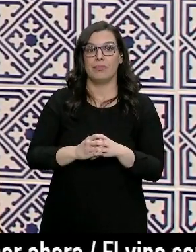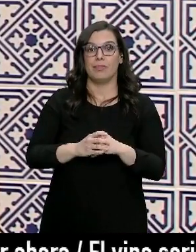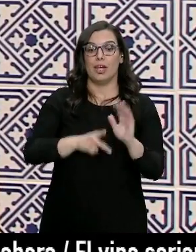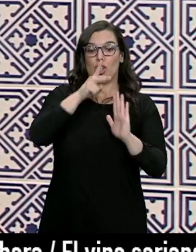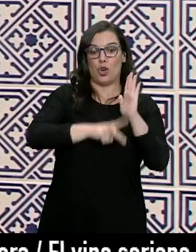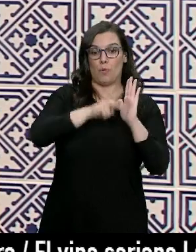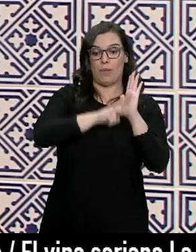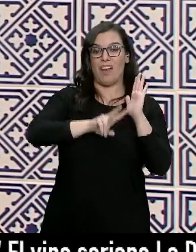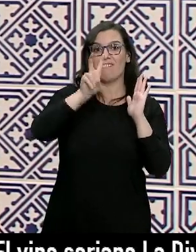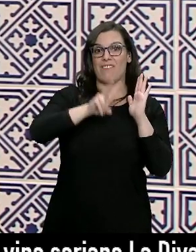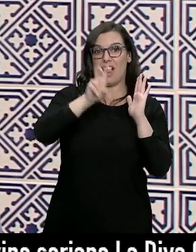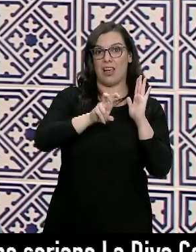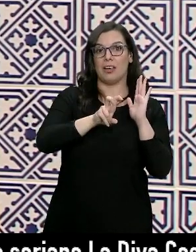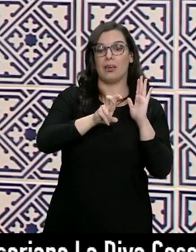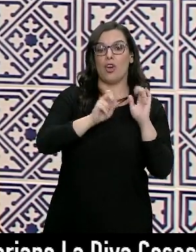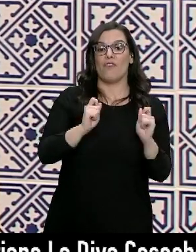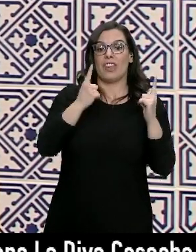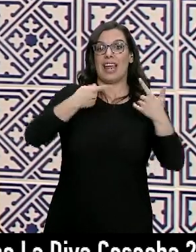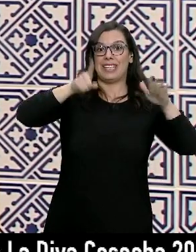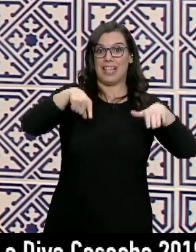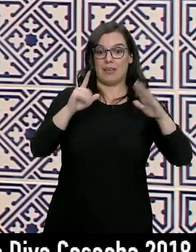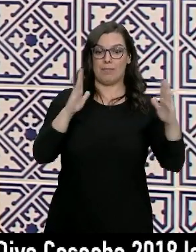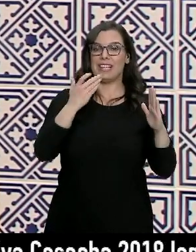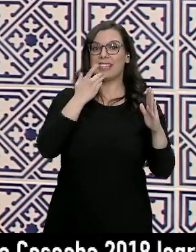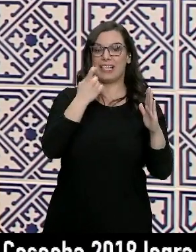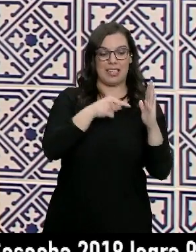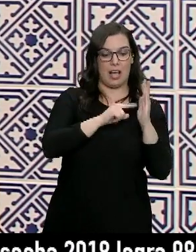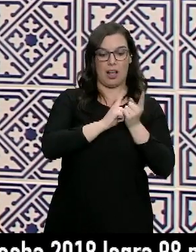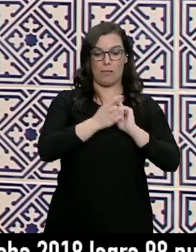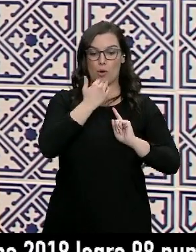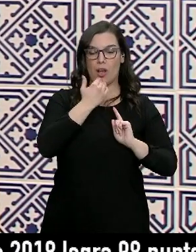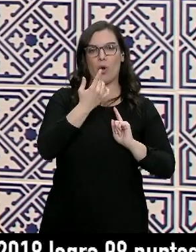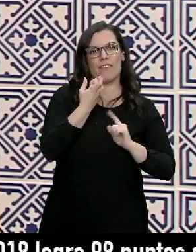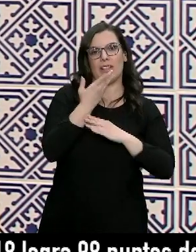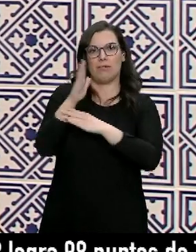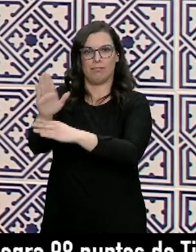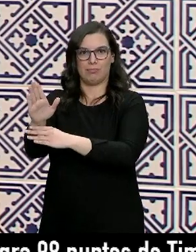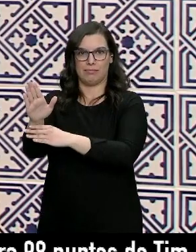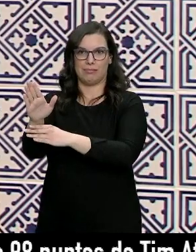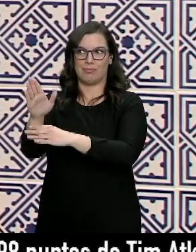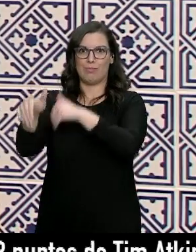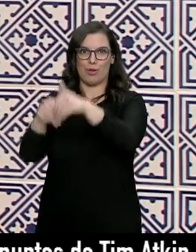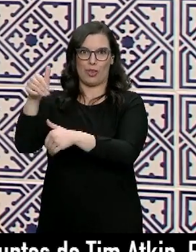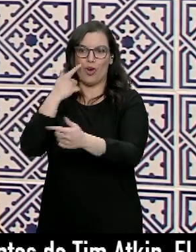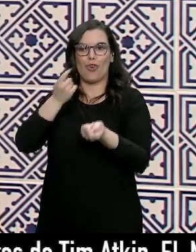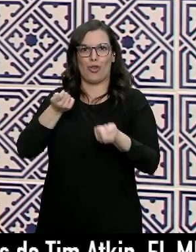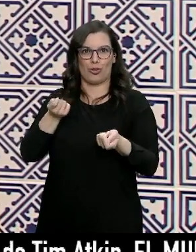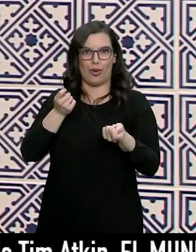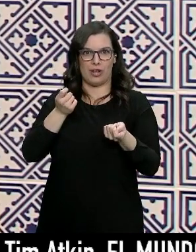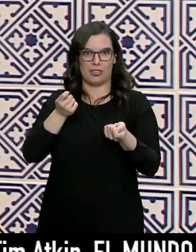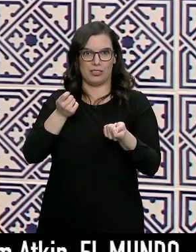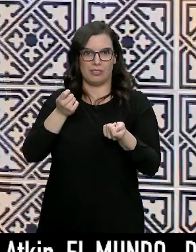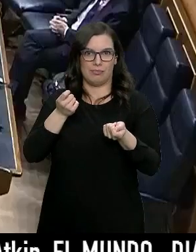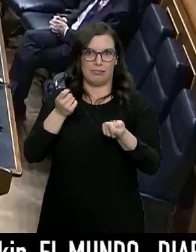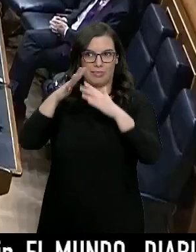largo de 6 meses, si tú necesitas modificar cualquier aspecto de esa norma, es necesario que intervengan los controles que están previstos, que son